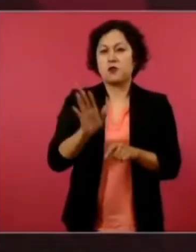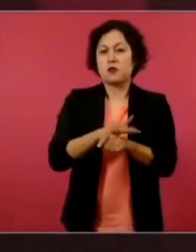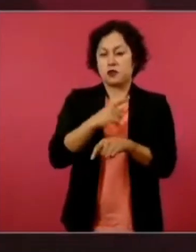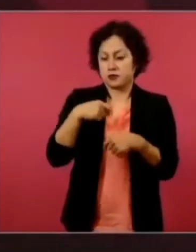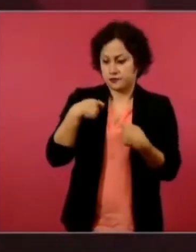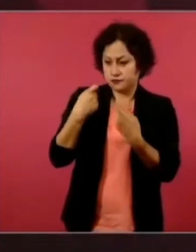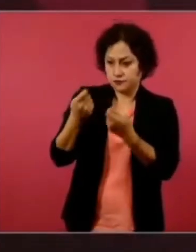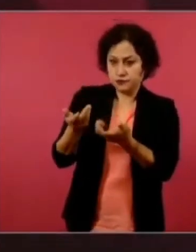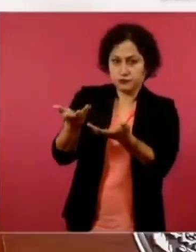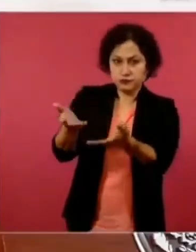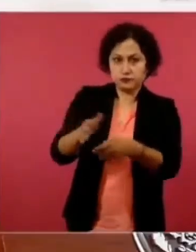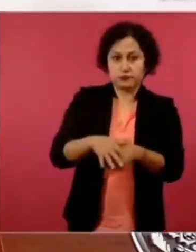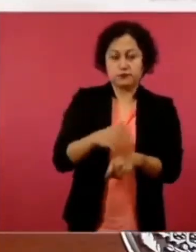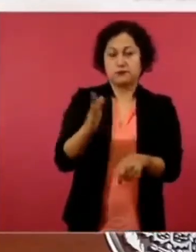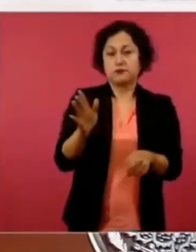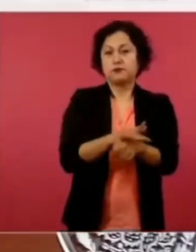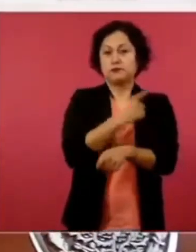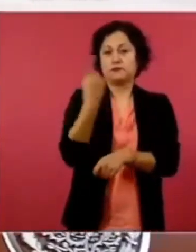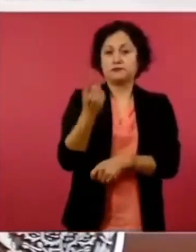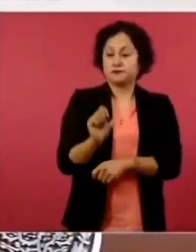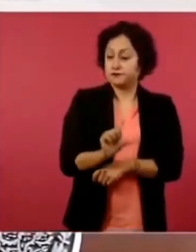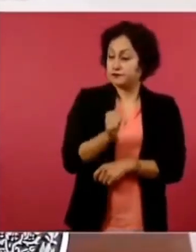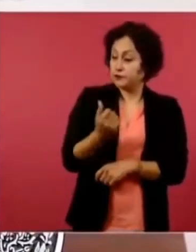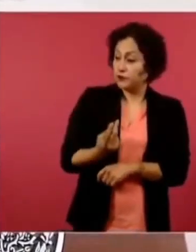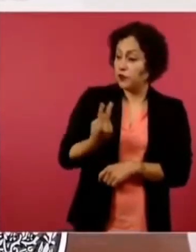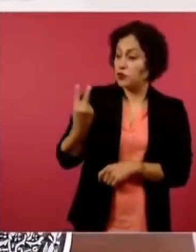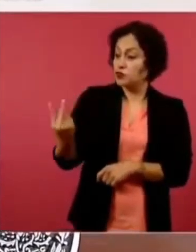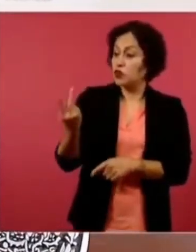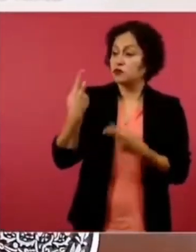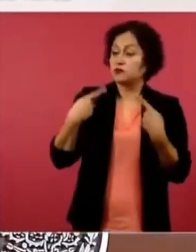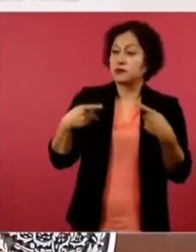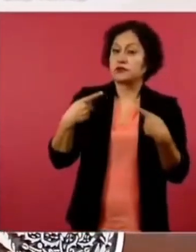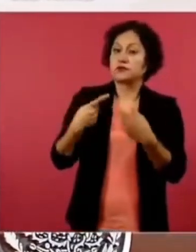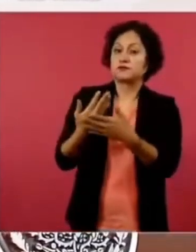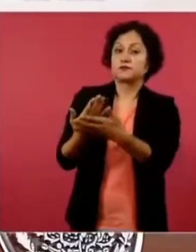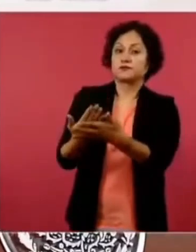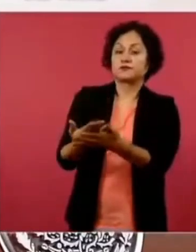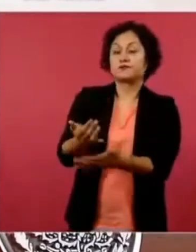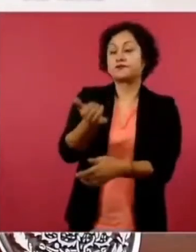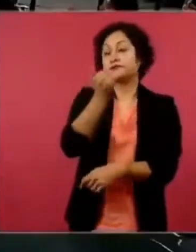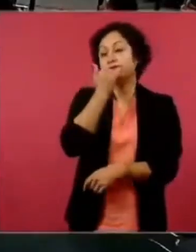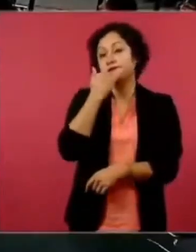pero si nos preocupa, los otros presidente. Dos compañeros se quedan pendientes, es que me tengo que ir.